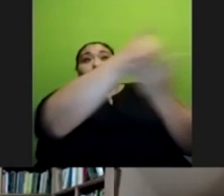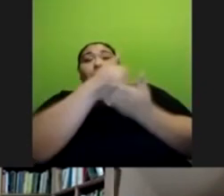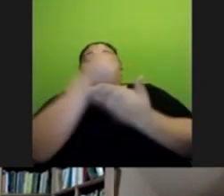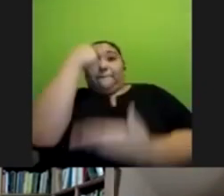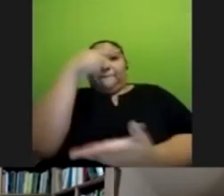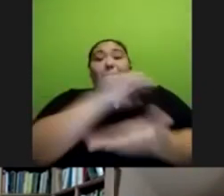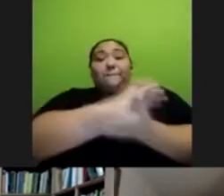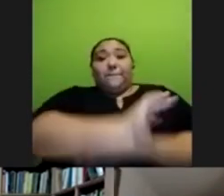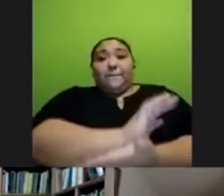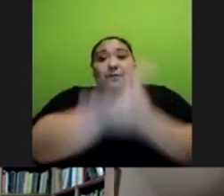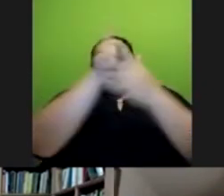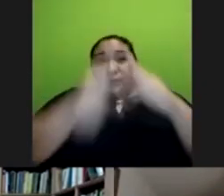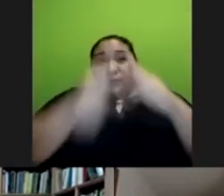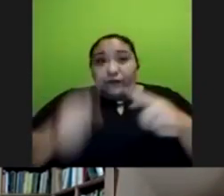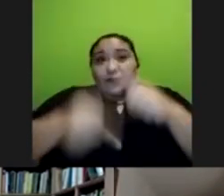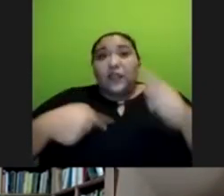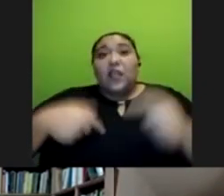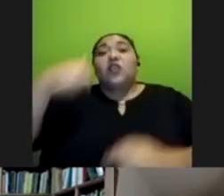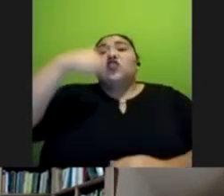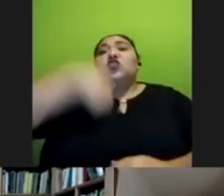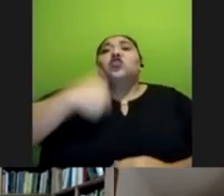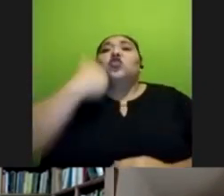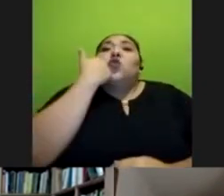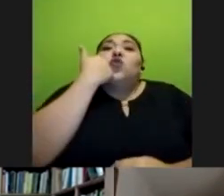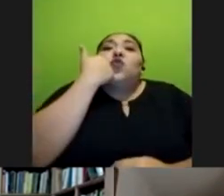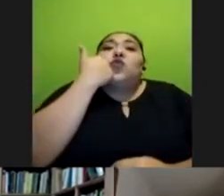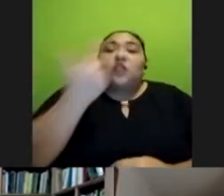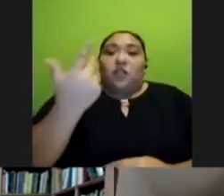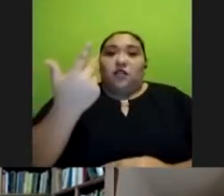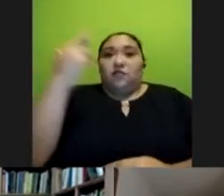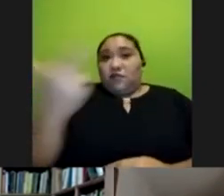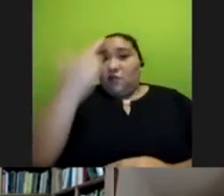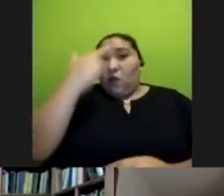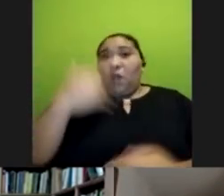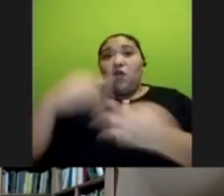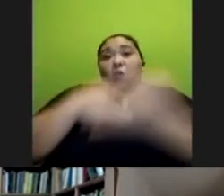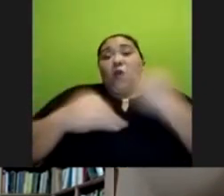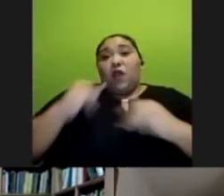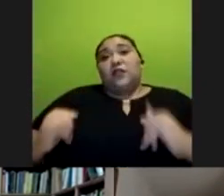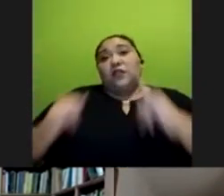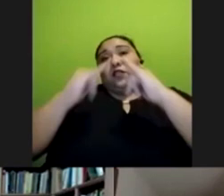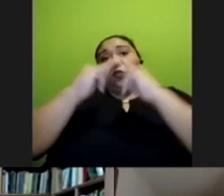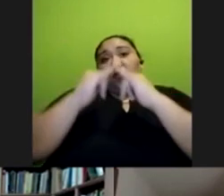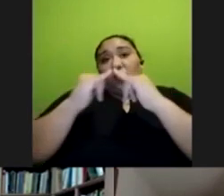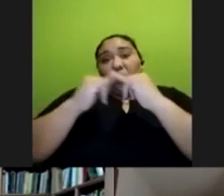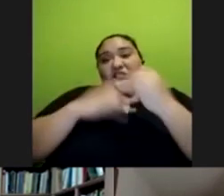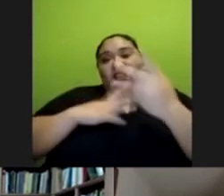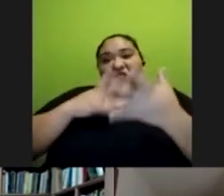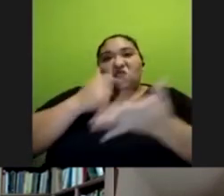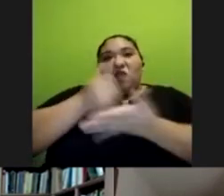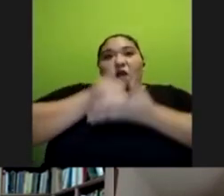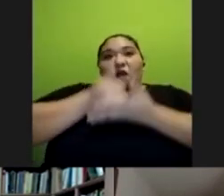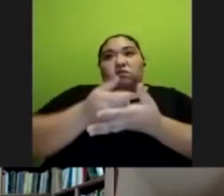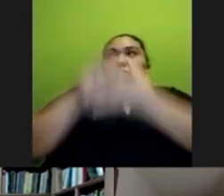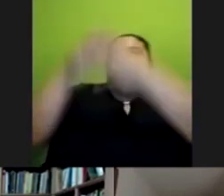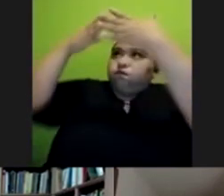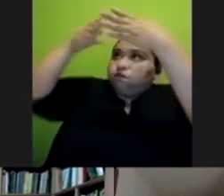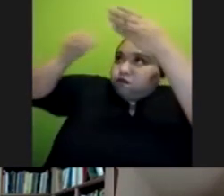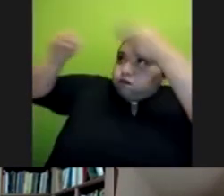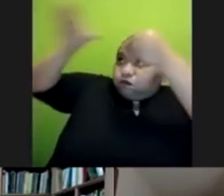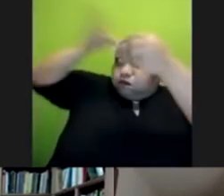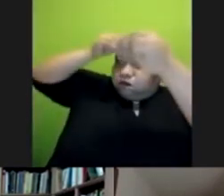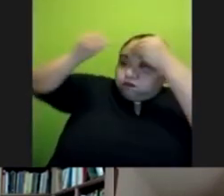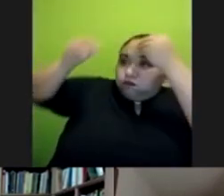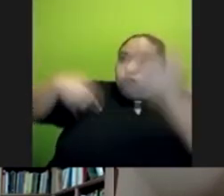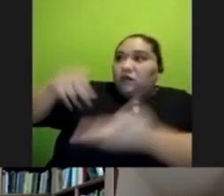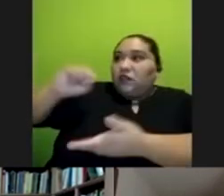general las instituciones que nos moldean tienden a ser reproductoras de la tradición. Otra vez que me perdonen las